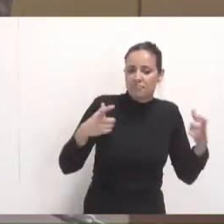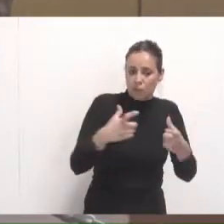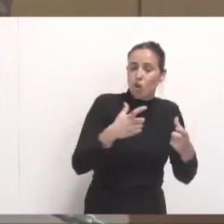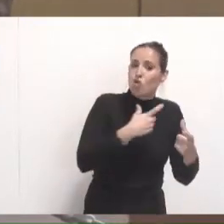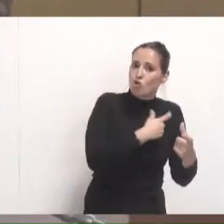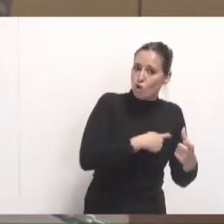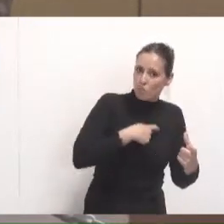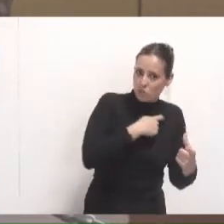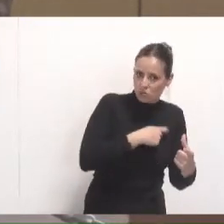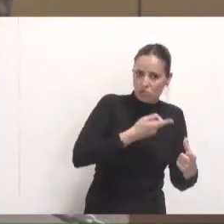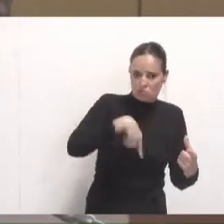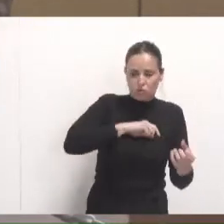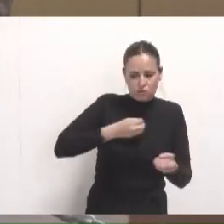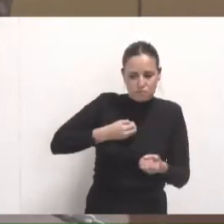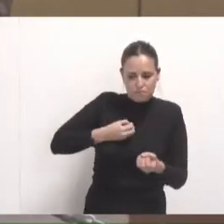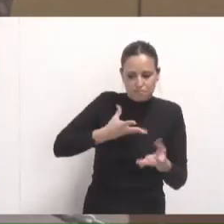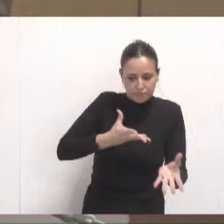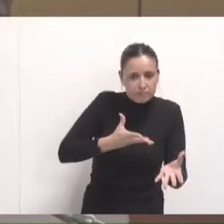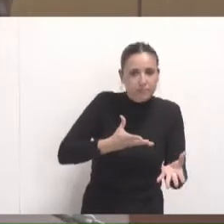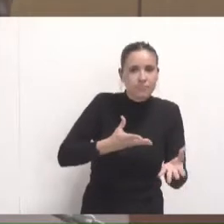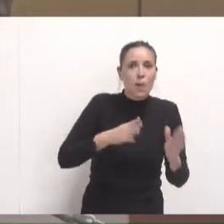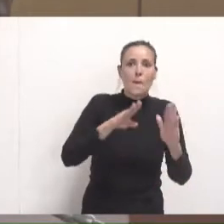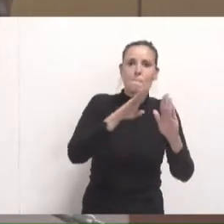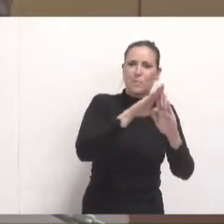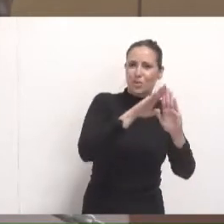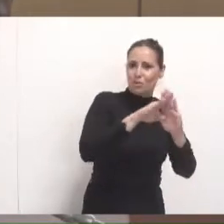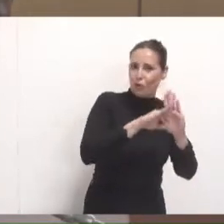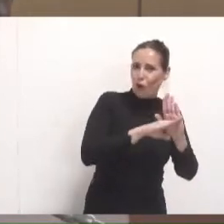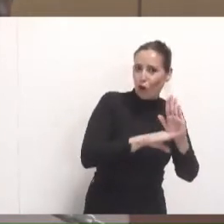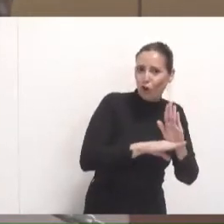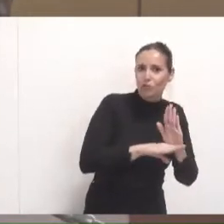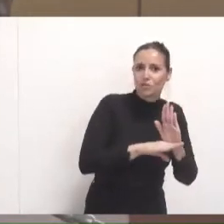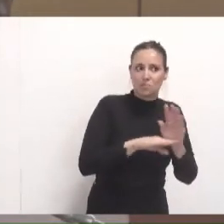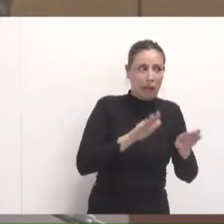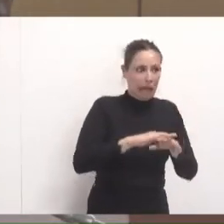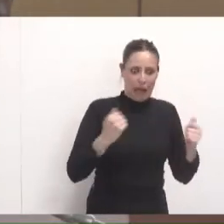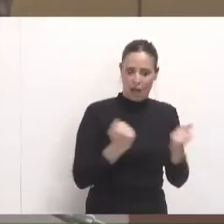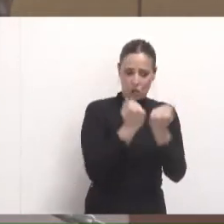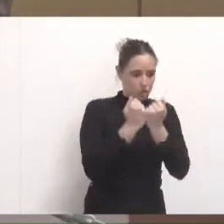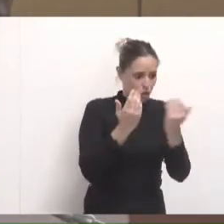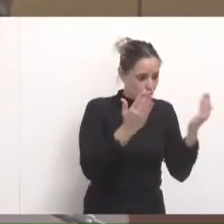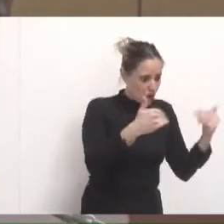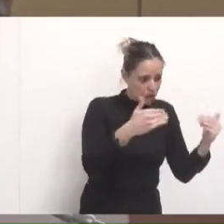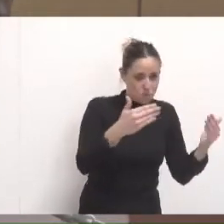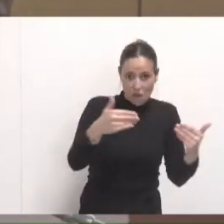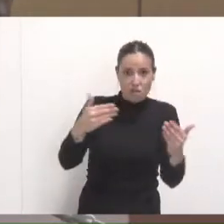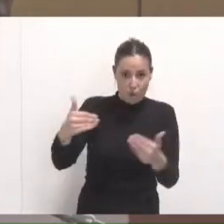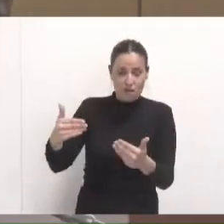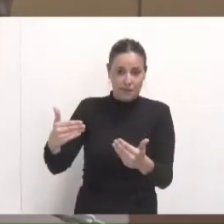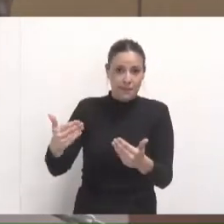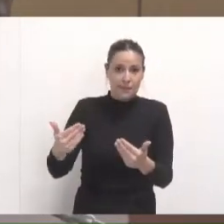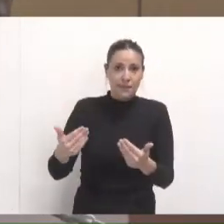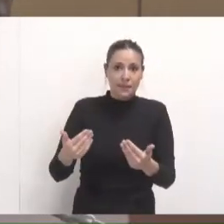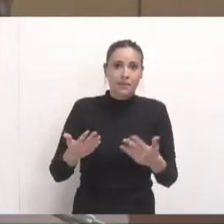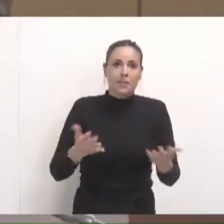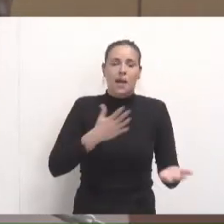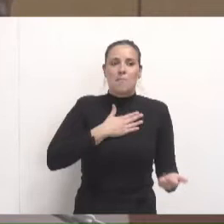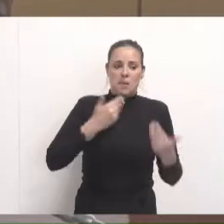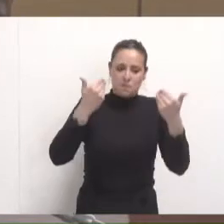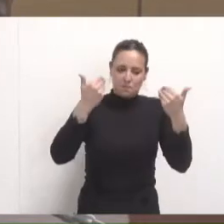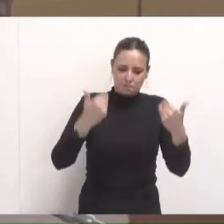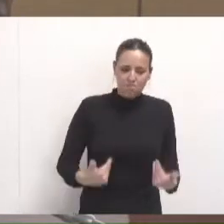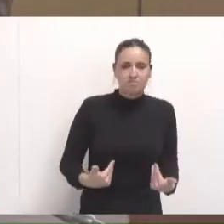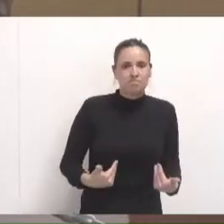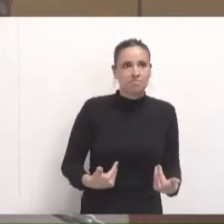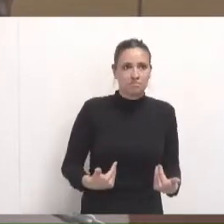trasladábamos también que no habían los protocolos para actuar, ¿no? Y es verdad que a mí personalmente me